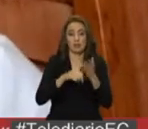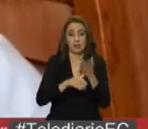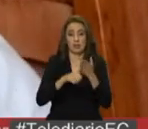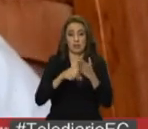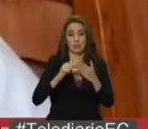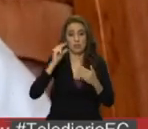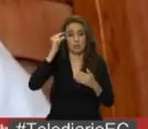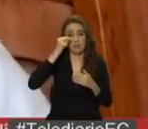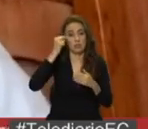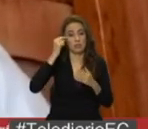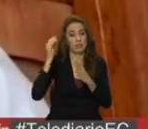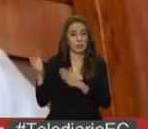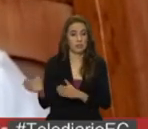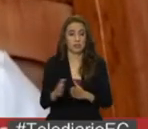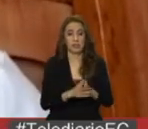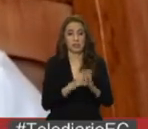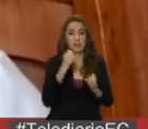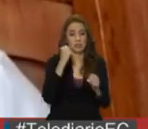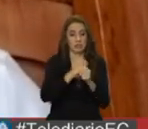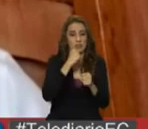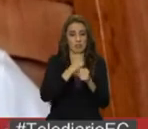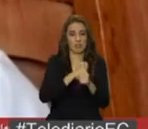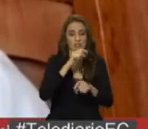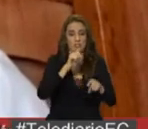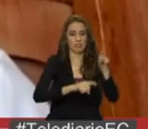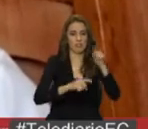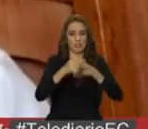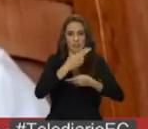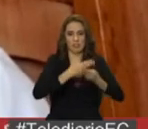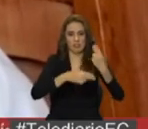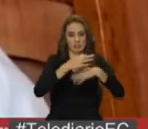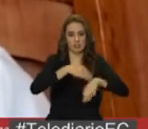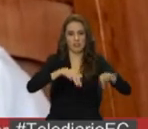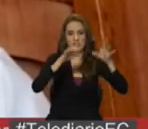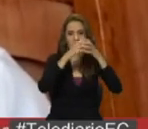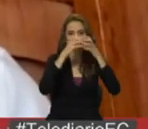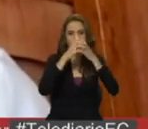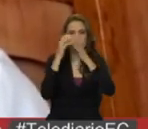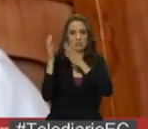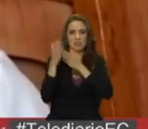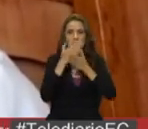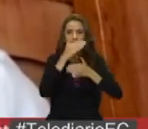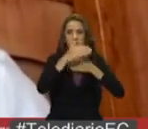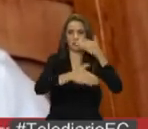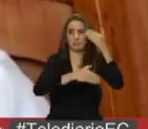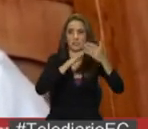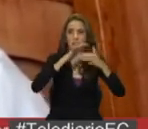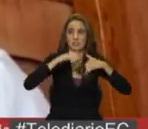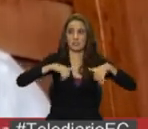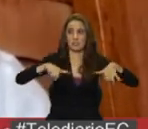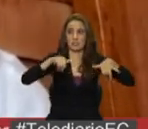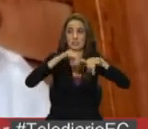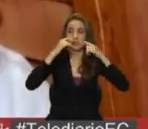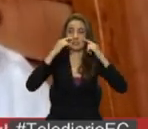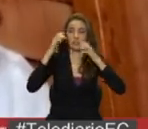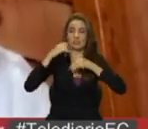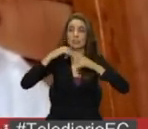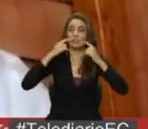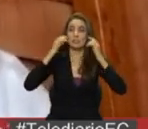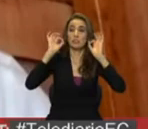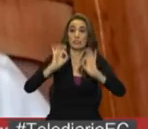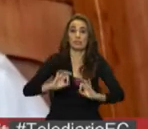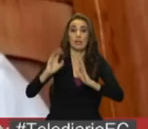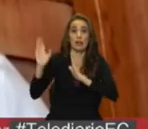la policía está haciendo su trabajo y todos esperamos que la Administración de Justicia se coordine